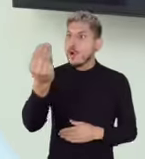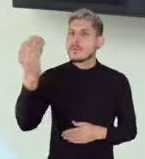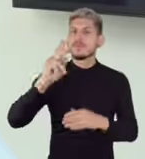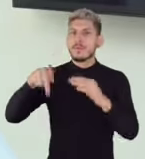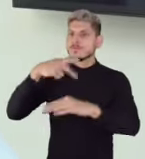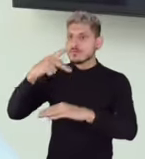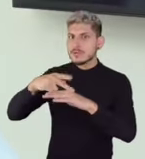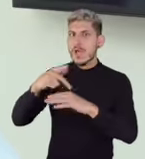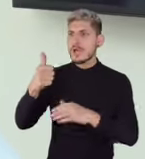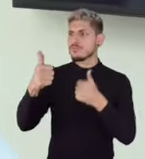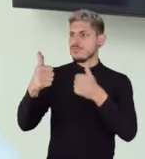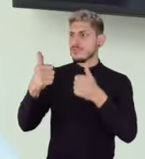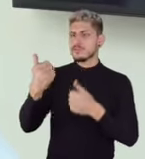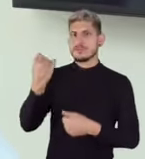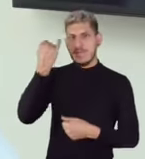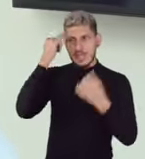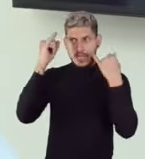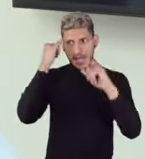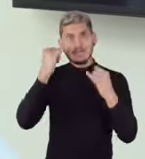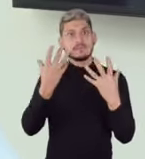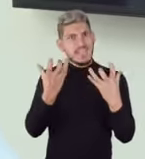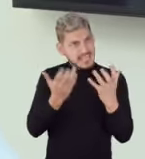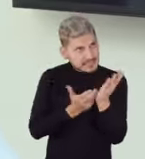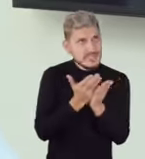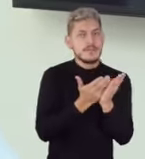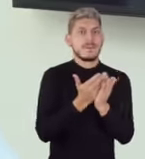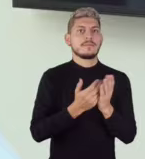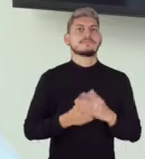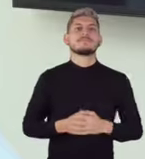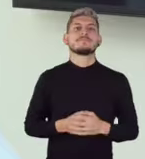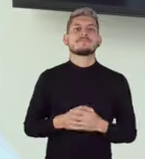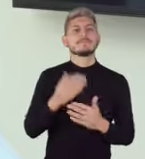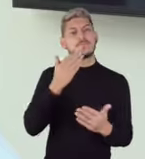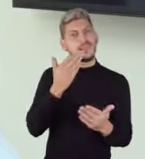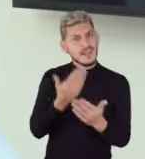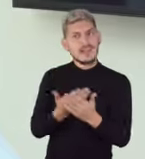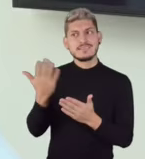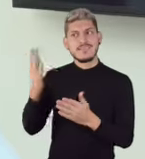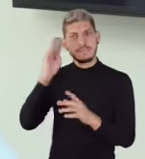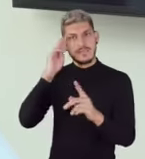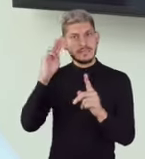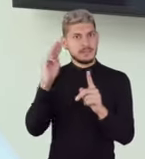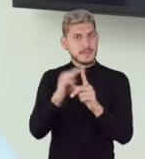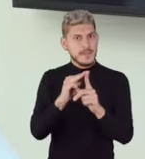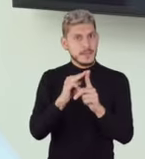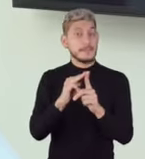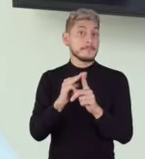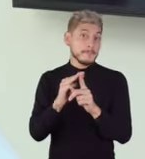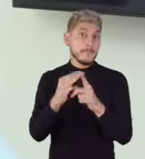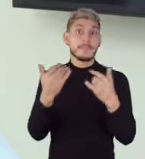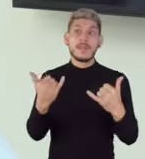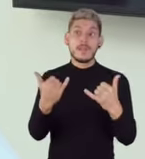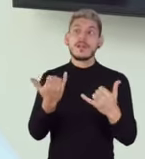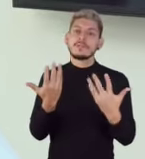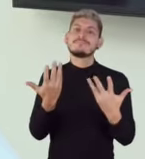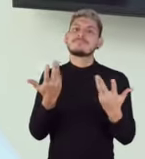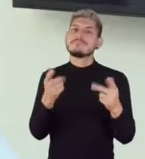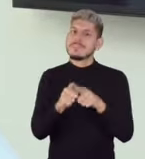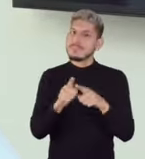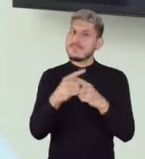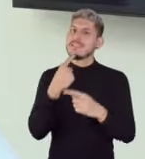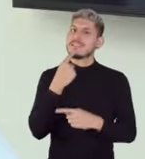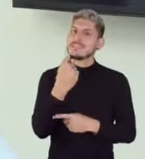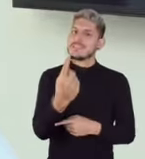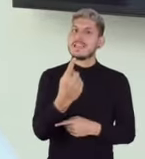de todos y voy a seguir trabajando en este proceso porque creo que todos nos merecemos una mejor calidad de vida. Así digámosle, es. Yo creo que ya es hora de a los mismos